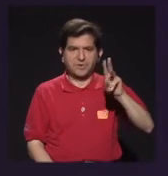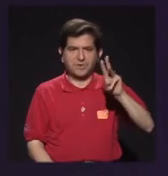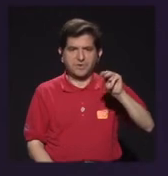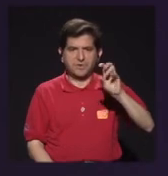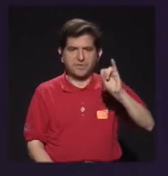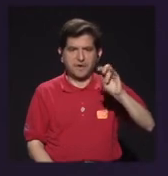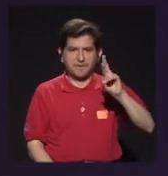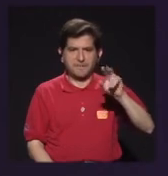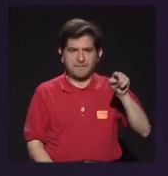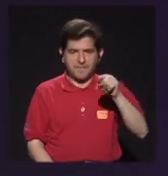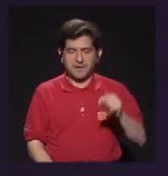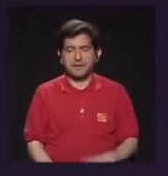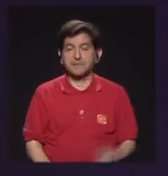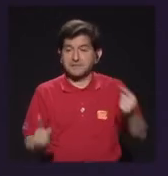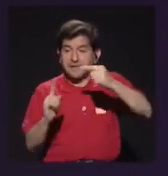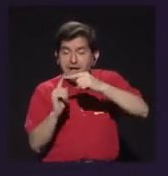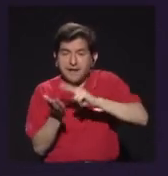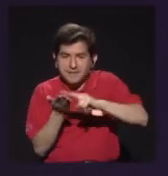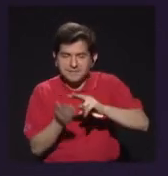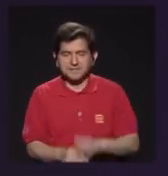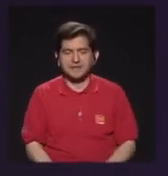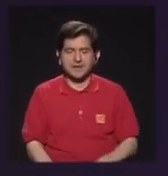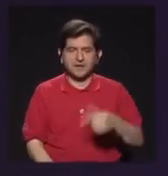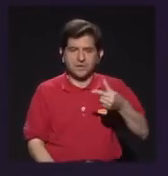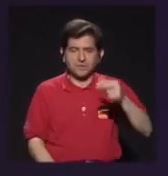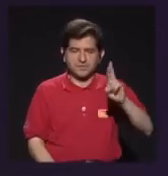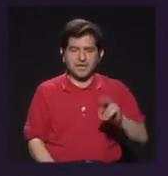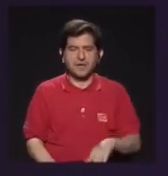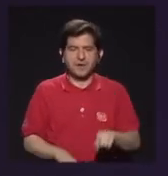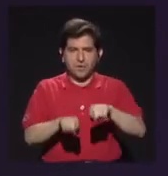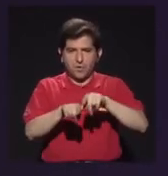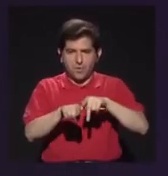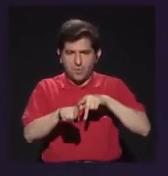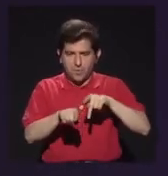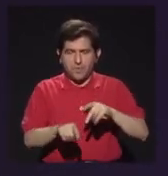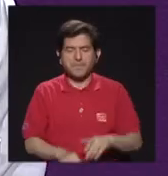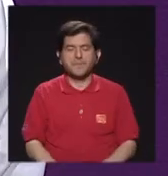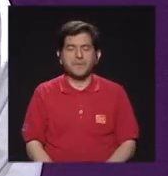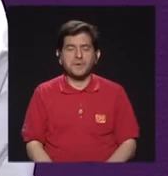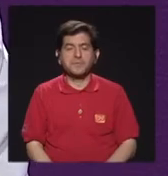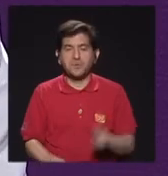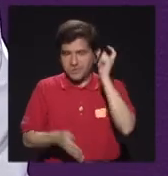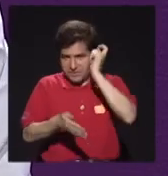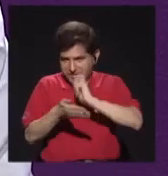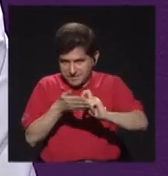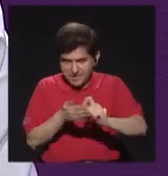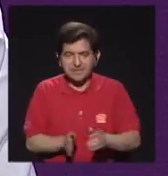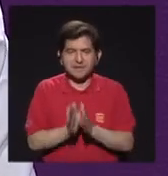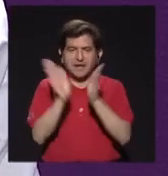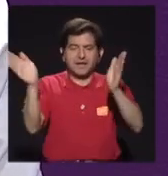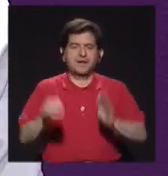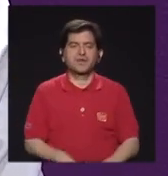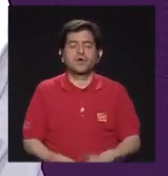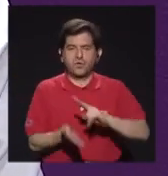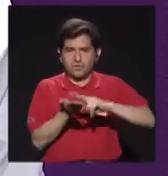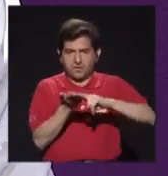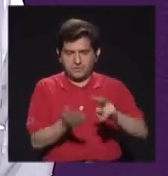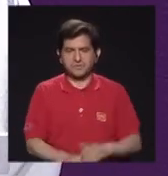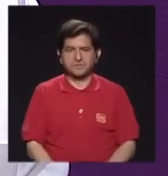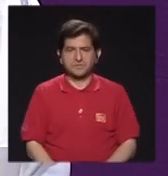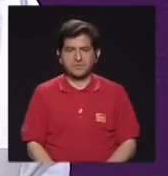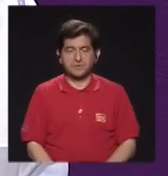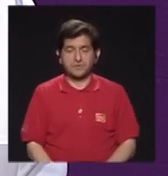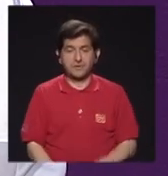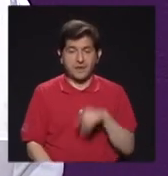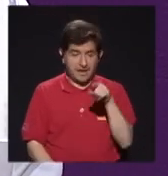y don gonzalo ramírez es primo hermano del secretario general de liberación nacional como el saludo a miles en